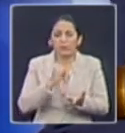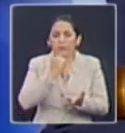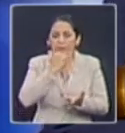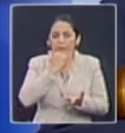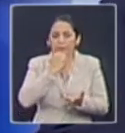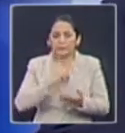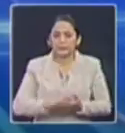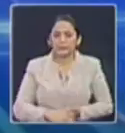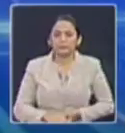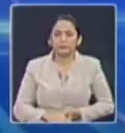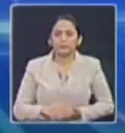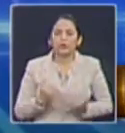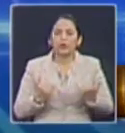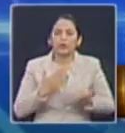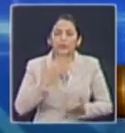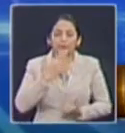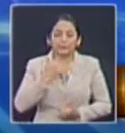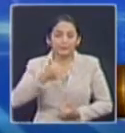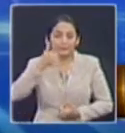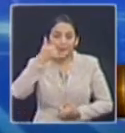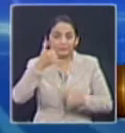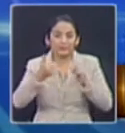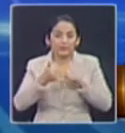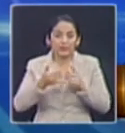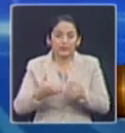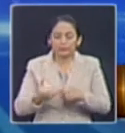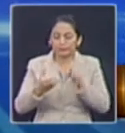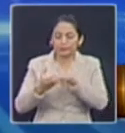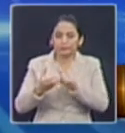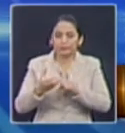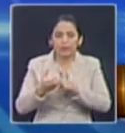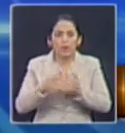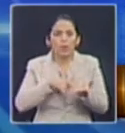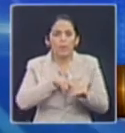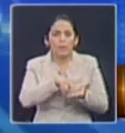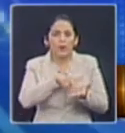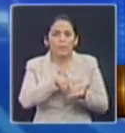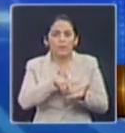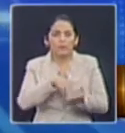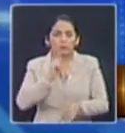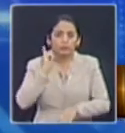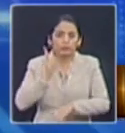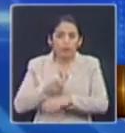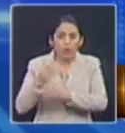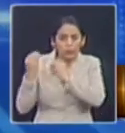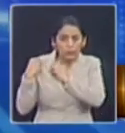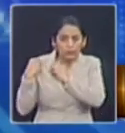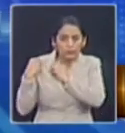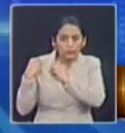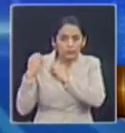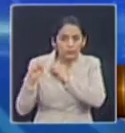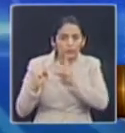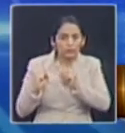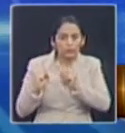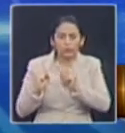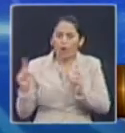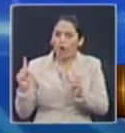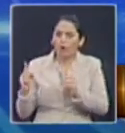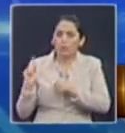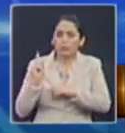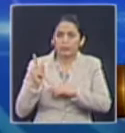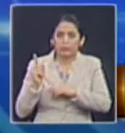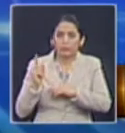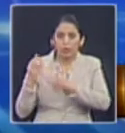¿El uso de medios electrónicos o de pago de medios electrónicos debe ser obligatorio o no? No debe ser obligatorio, debe ser voluntario y debe ser